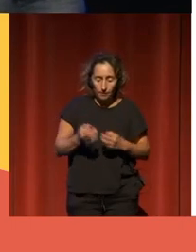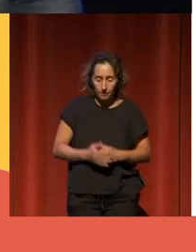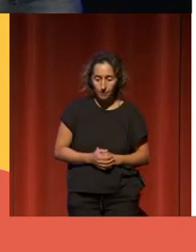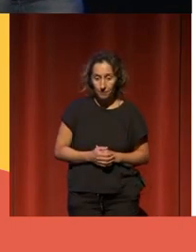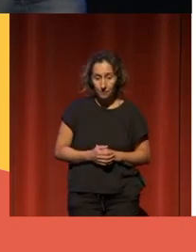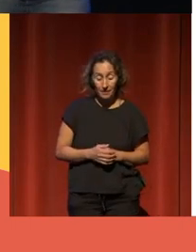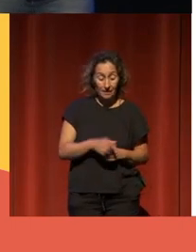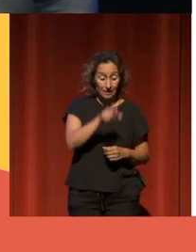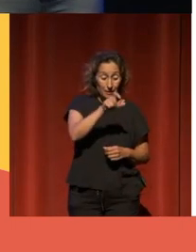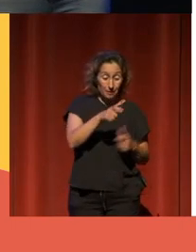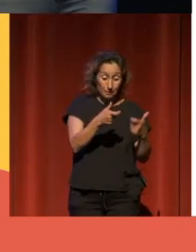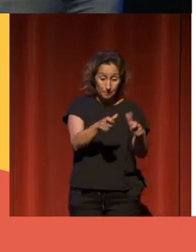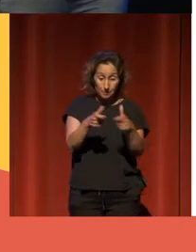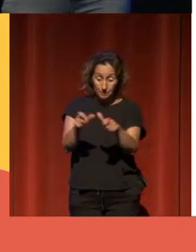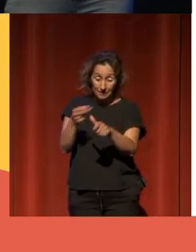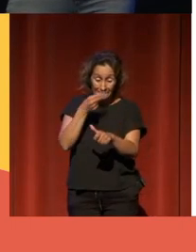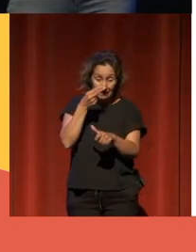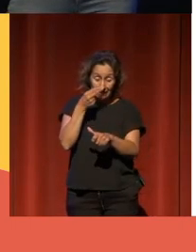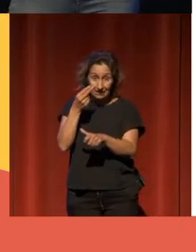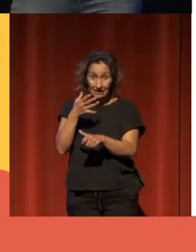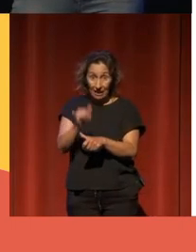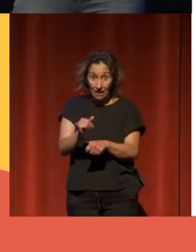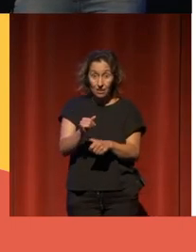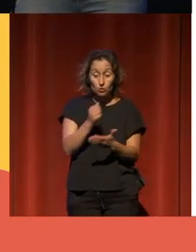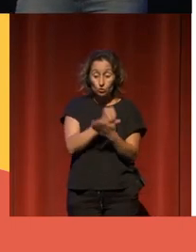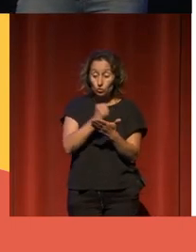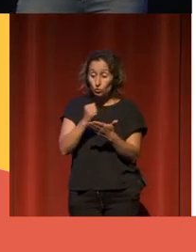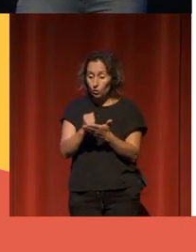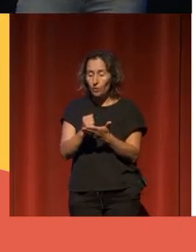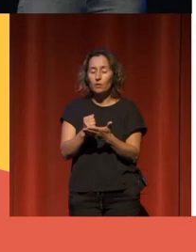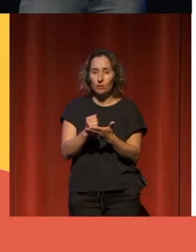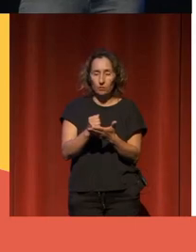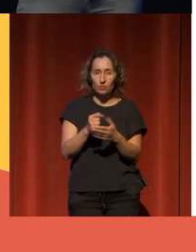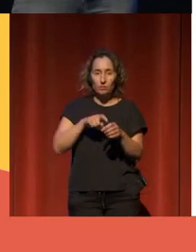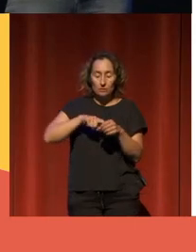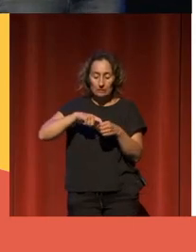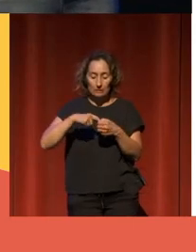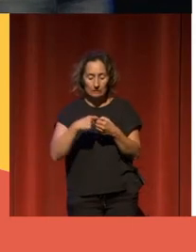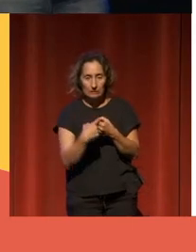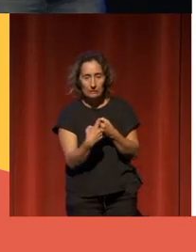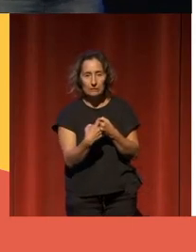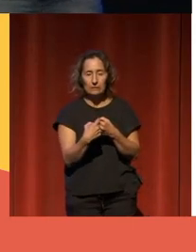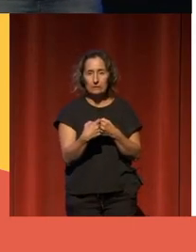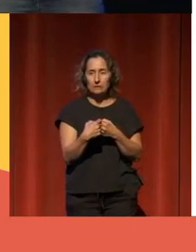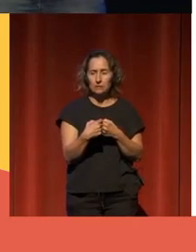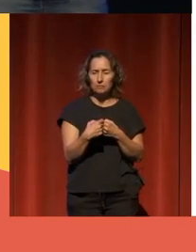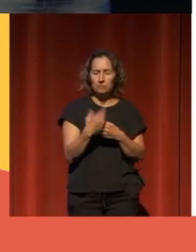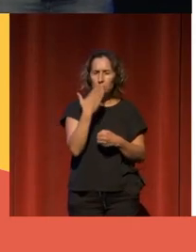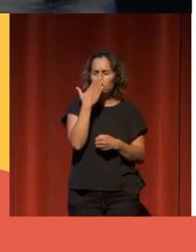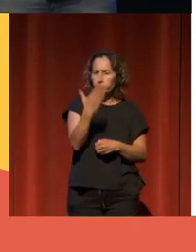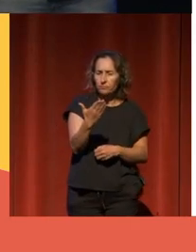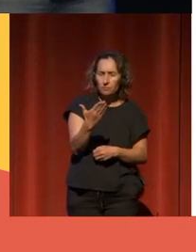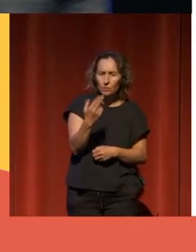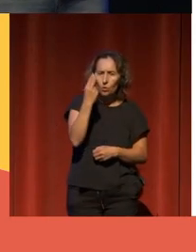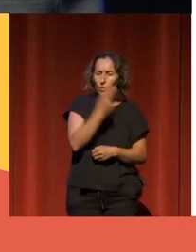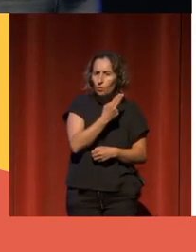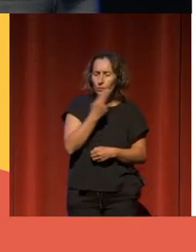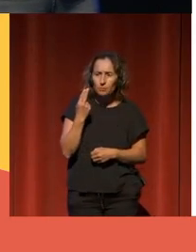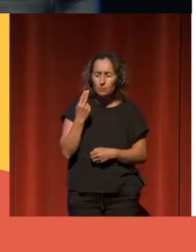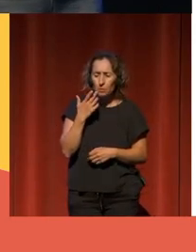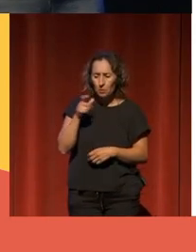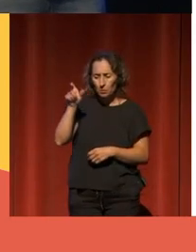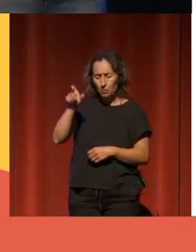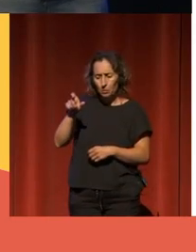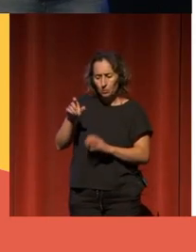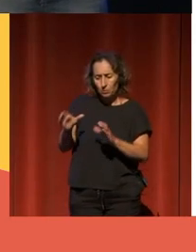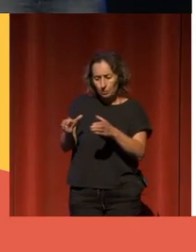socios estén comprometidos Honestamente para participar con la comunidad hay que incluir las poblaciones marginadas